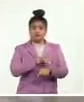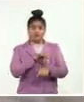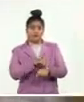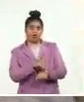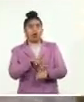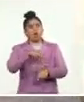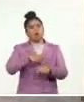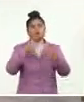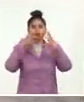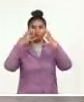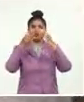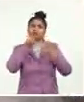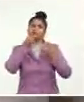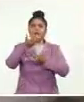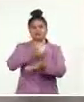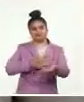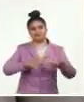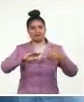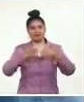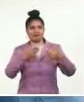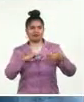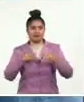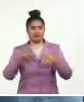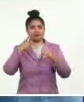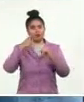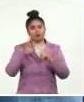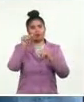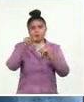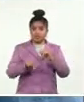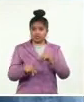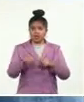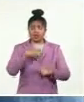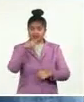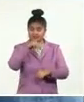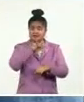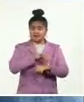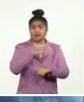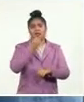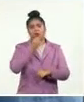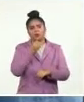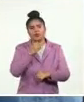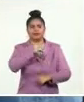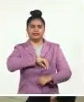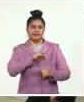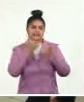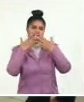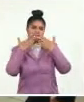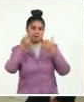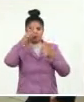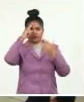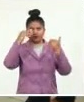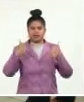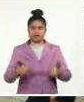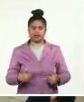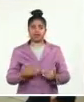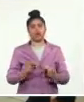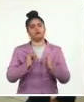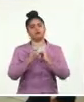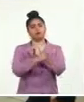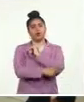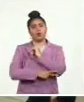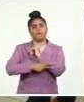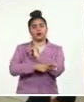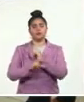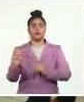también para el debate en función de la calidad de vida de los pacientes venezolanos desde venezuela rafael alemanes maikel molina y amalia